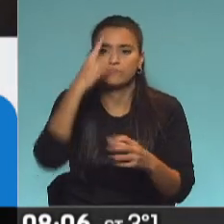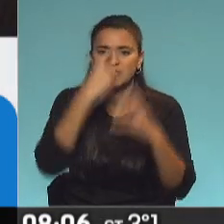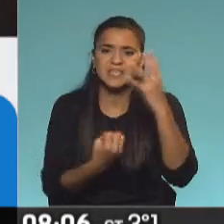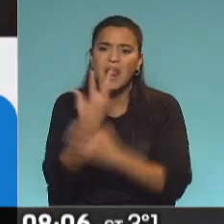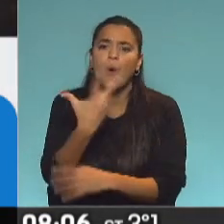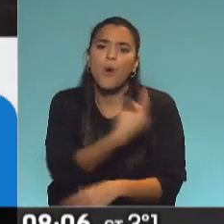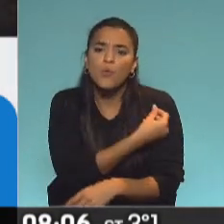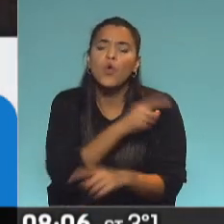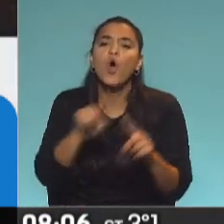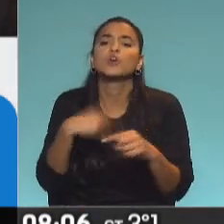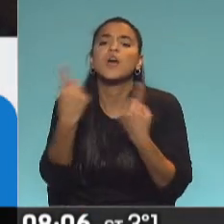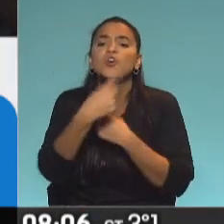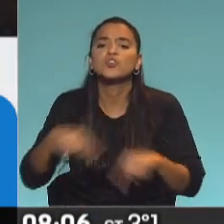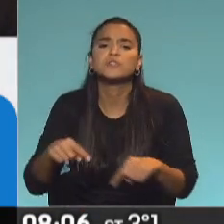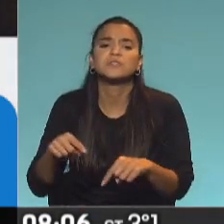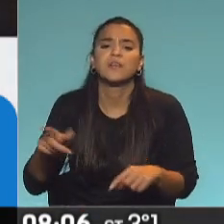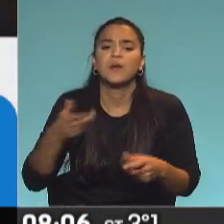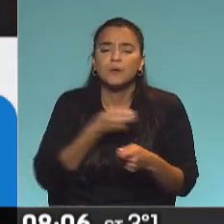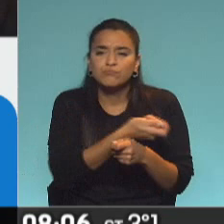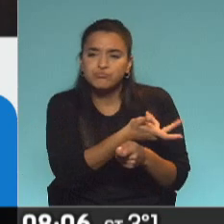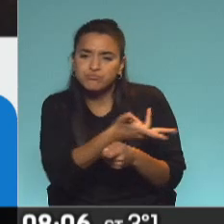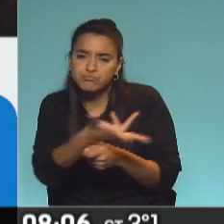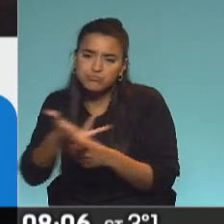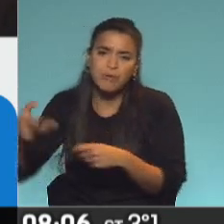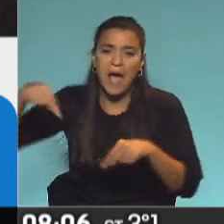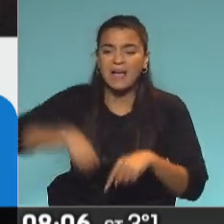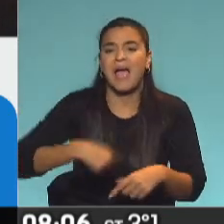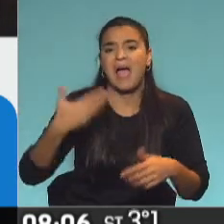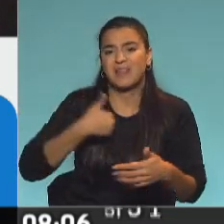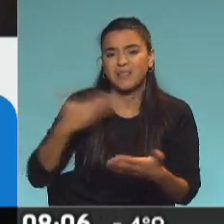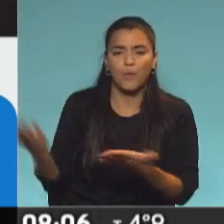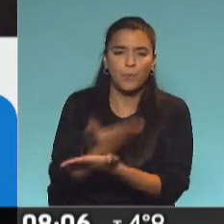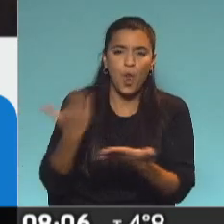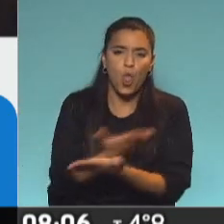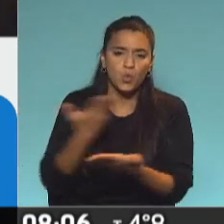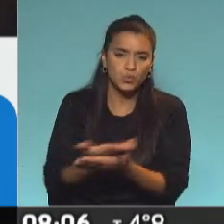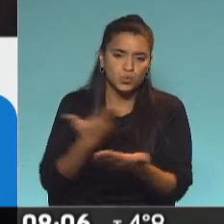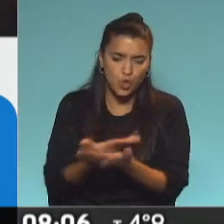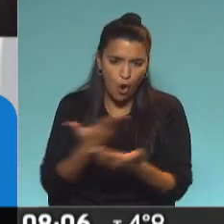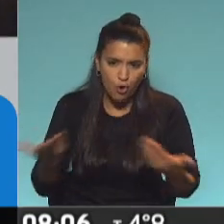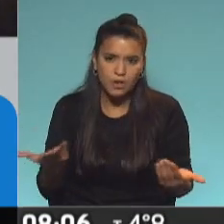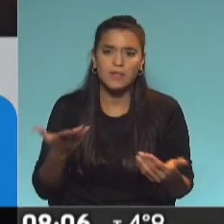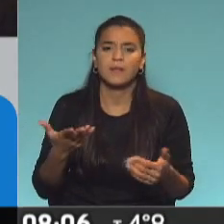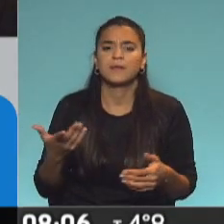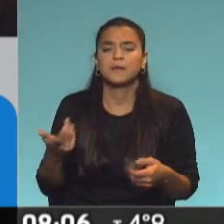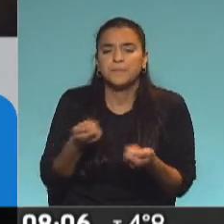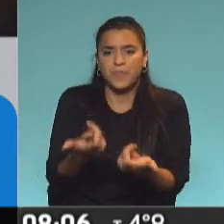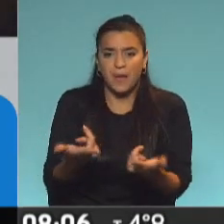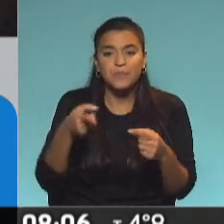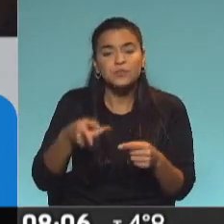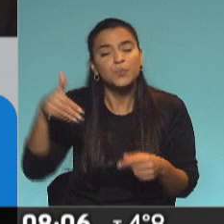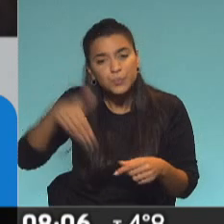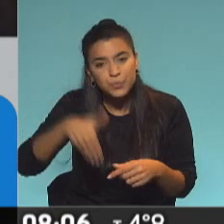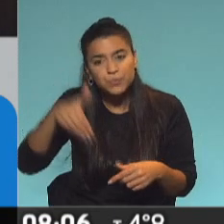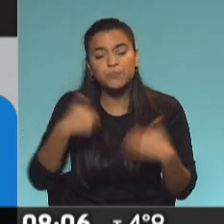vacuna. Y otra cosa es que llegue a distribuirse a nuestro país y a otras partes del mundo a nivel masivo. Eso va a tardar,